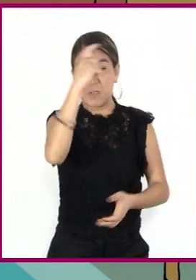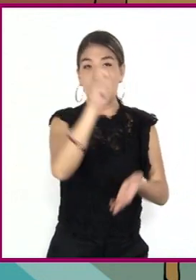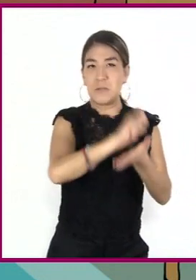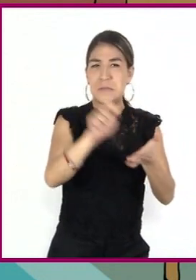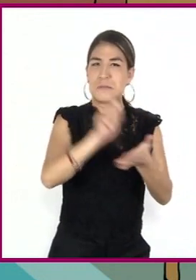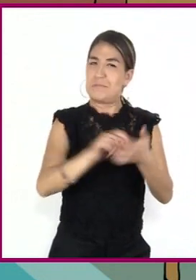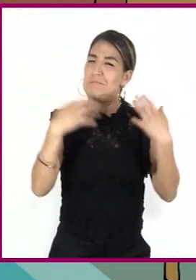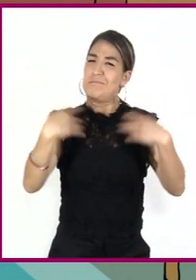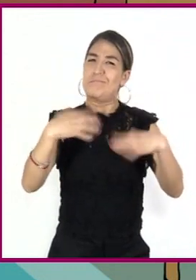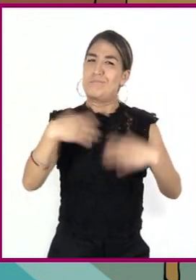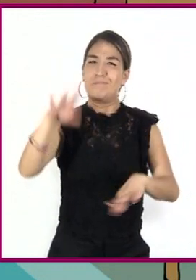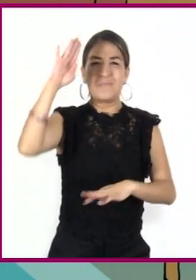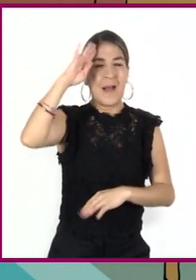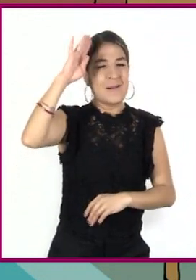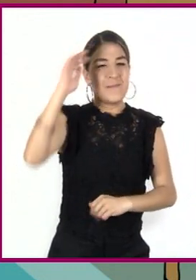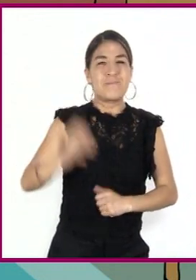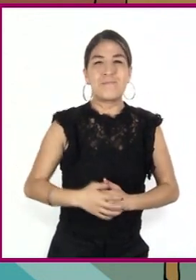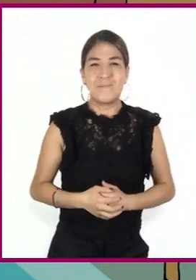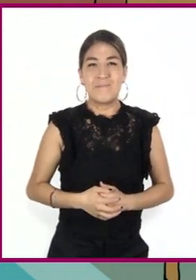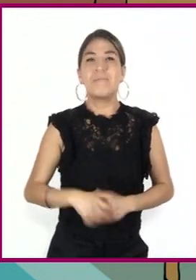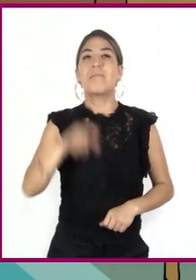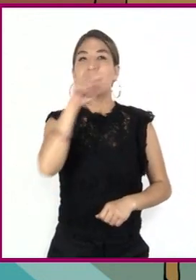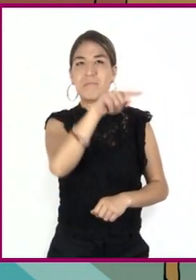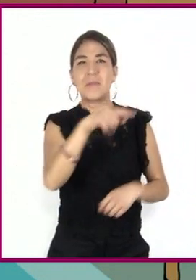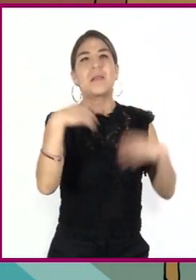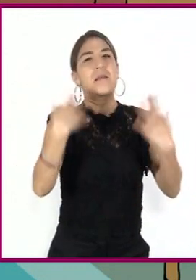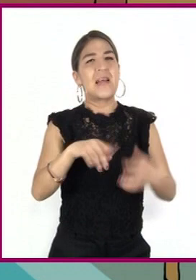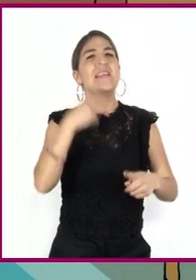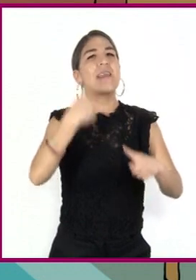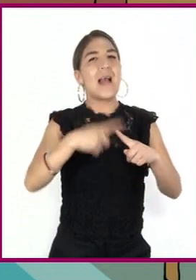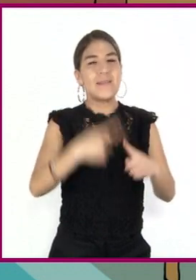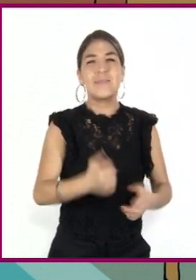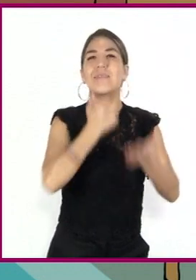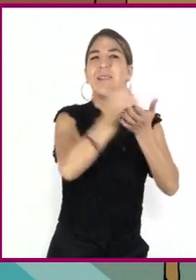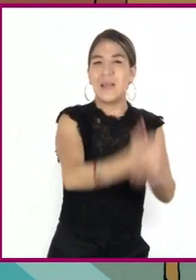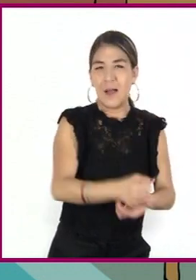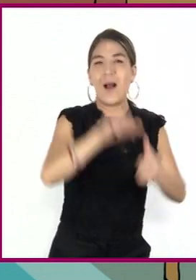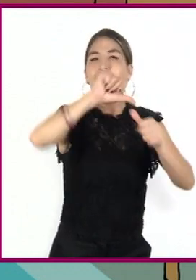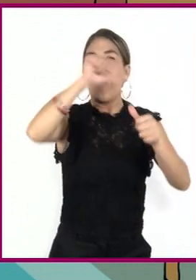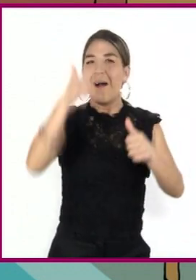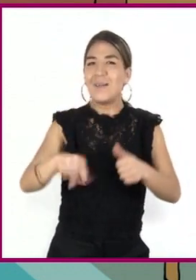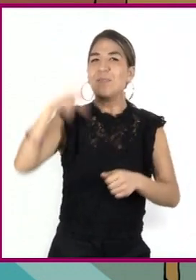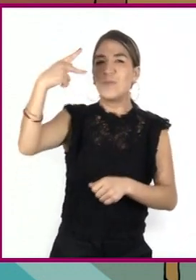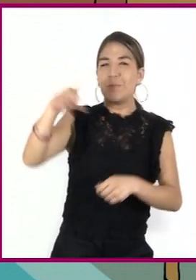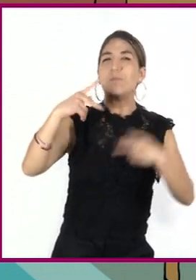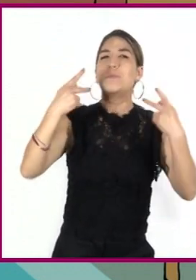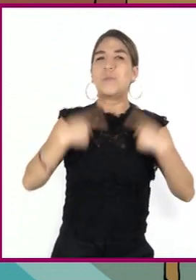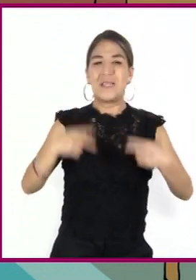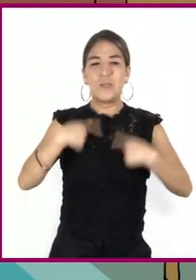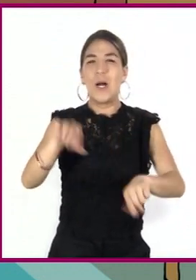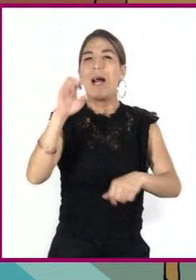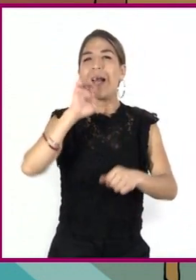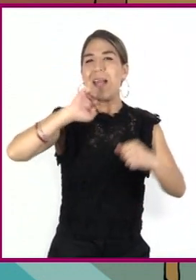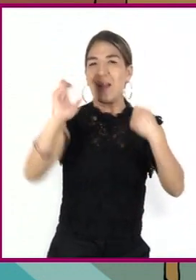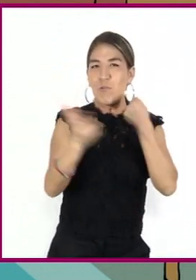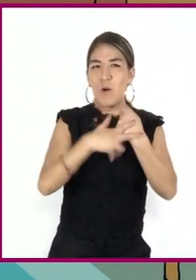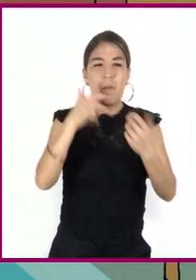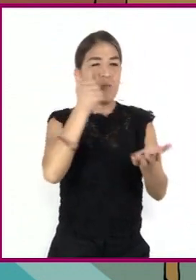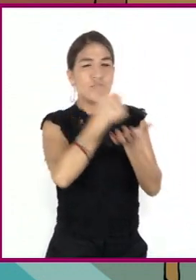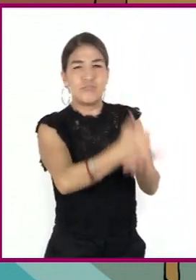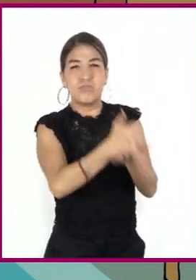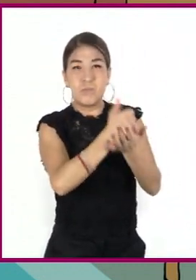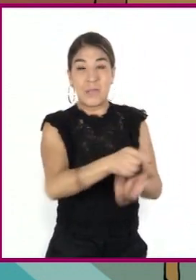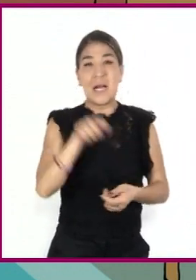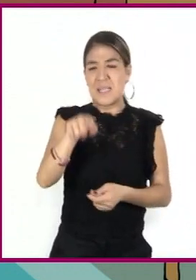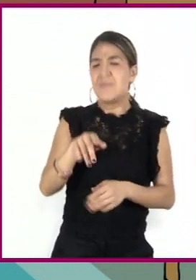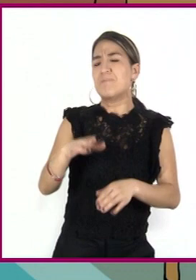tremendos, ¿sí? ¿Sí? Y estaban pues muy influenciados por los artistas europeos de aquella época. Entonces adoptaron a